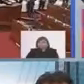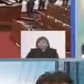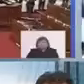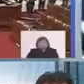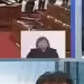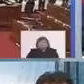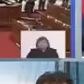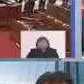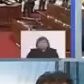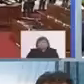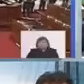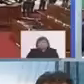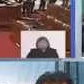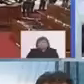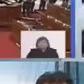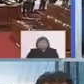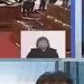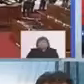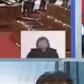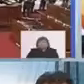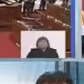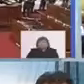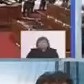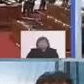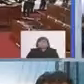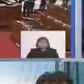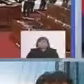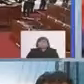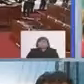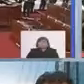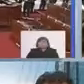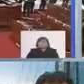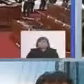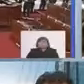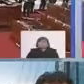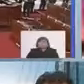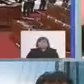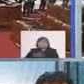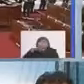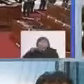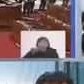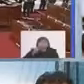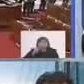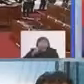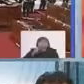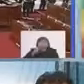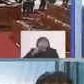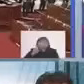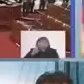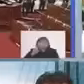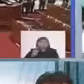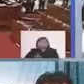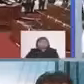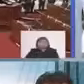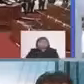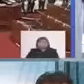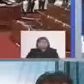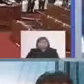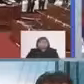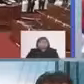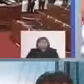del gabinete ministerial del Pedro Castillo. Ha renunciado el ministro de Justicia, ha renunciado el Ministerio de Cultura,